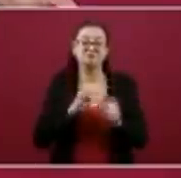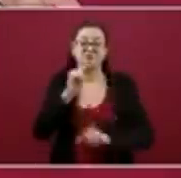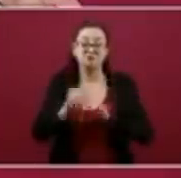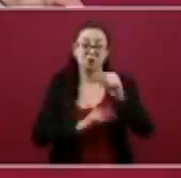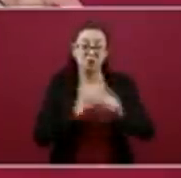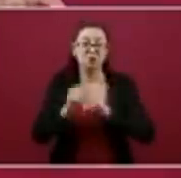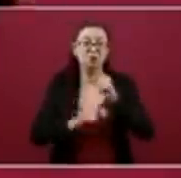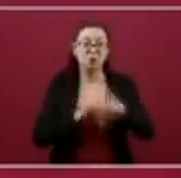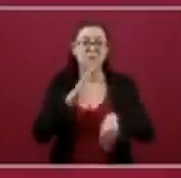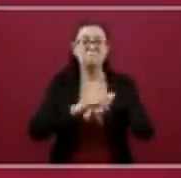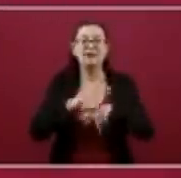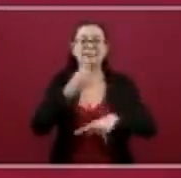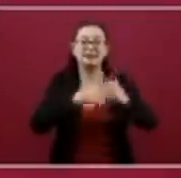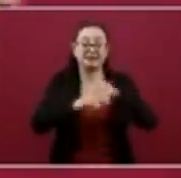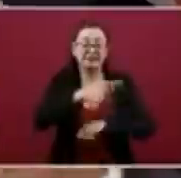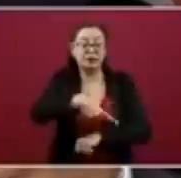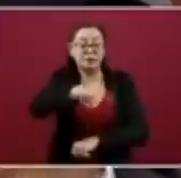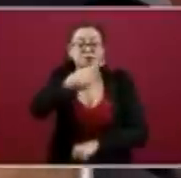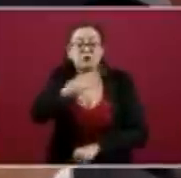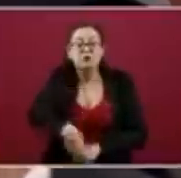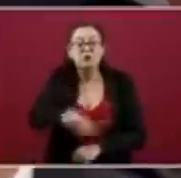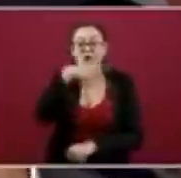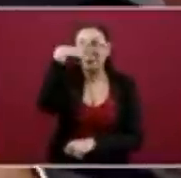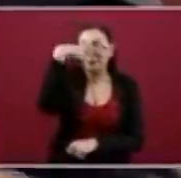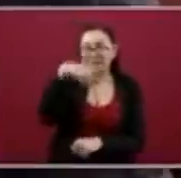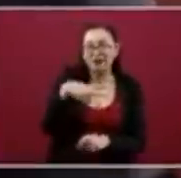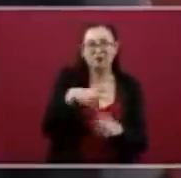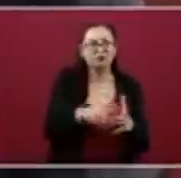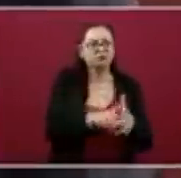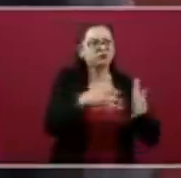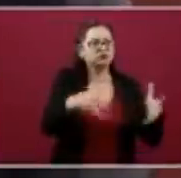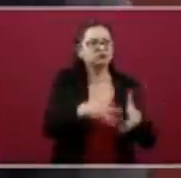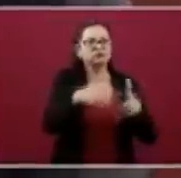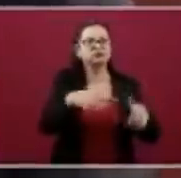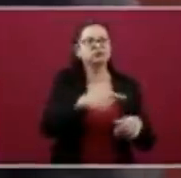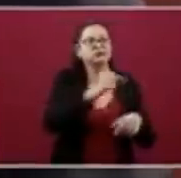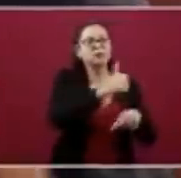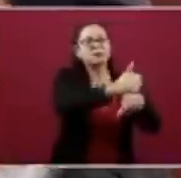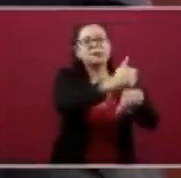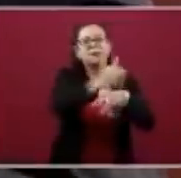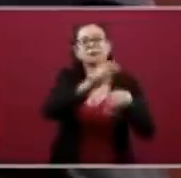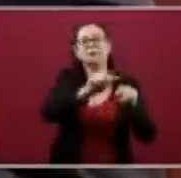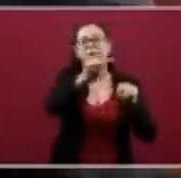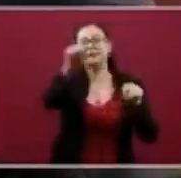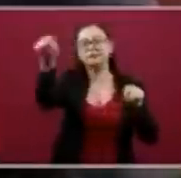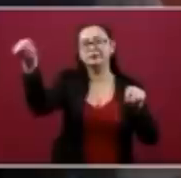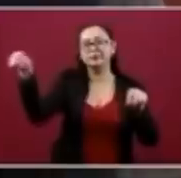creciendo los centros de acopio y que con este precio